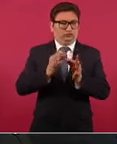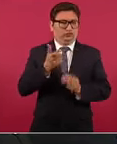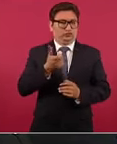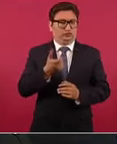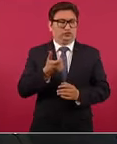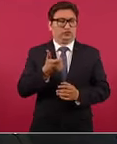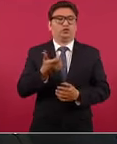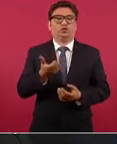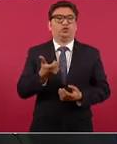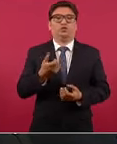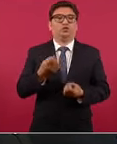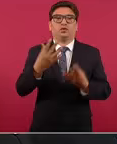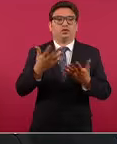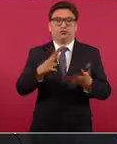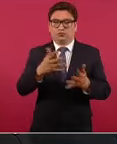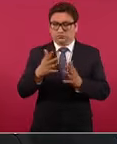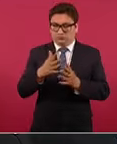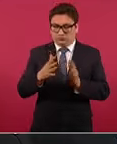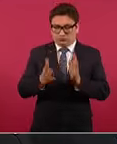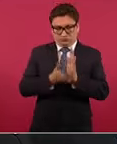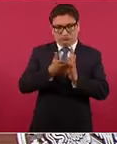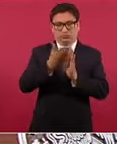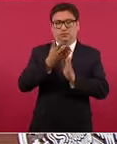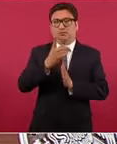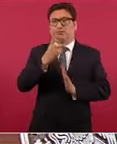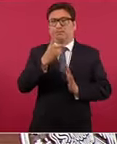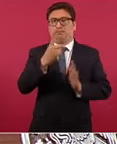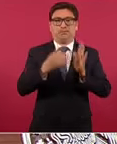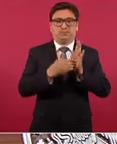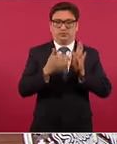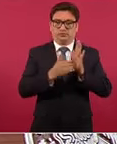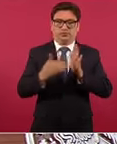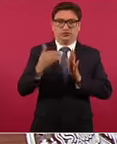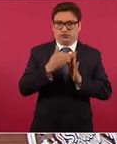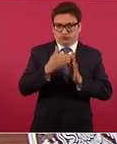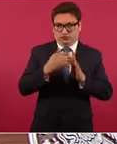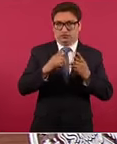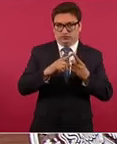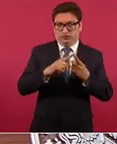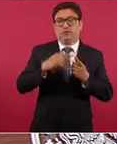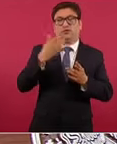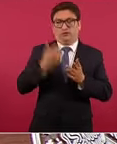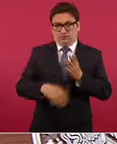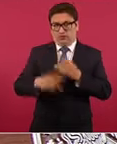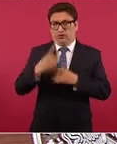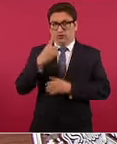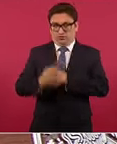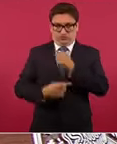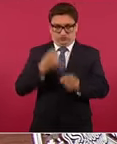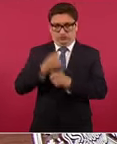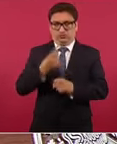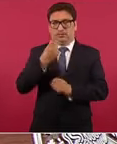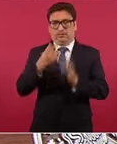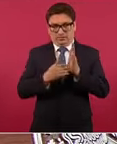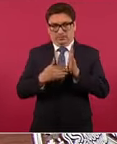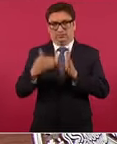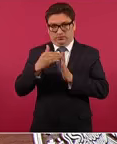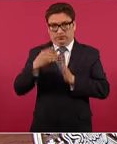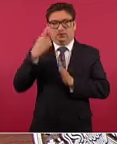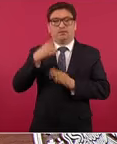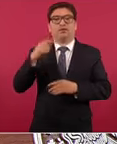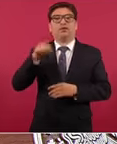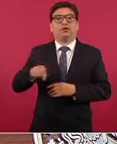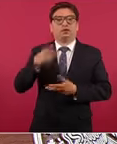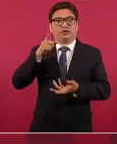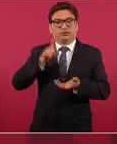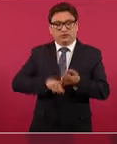la obra civil mil millones se requieren otros mil millones al año para operar para el